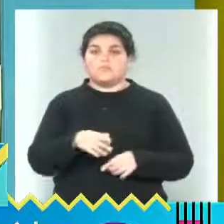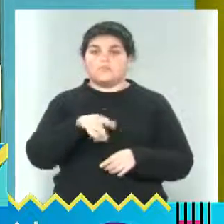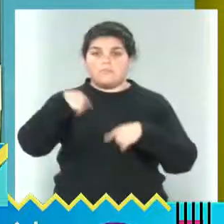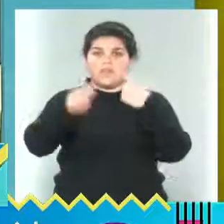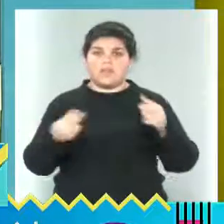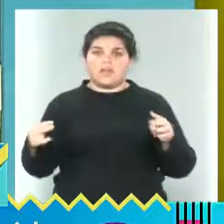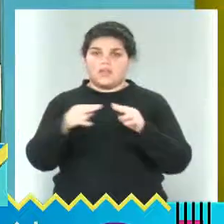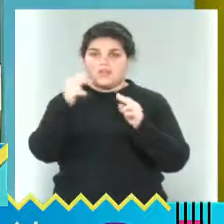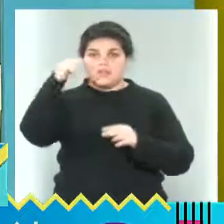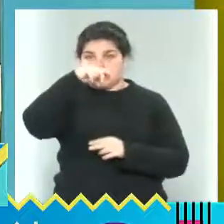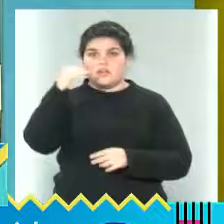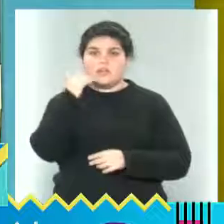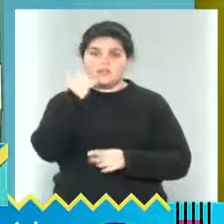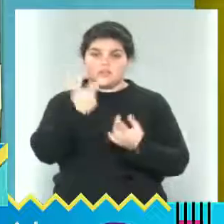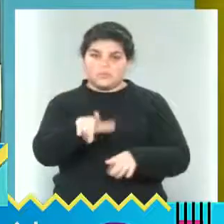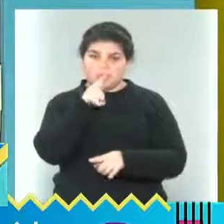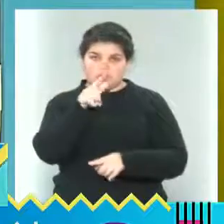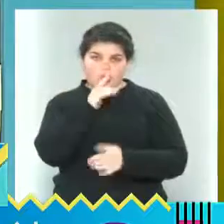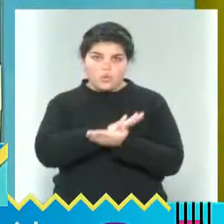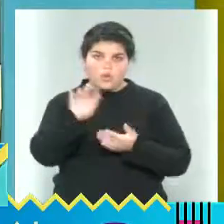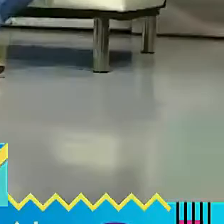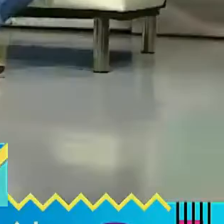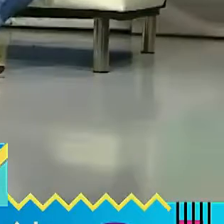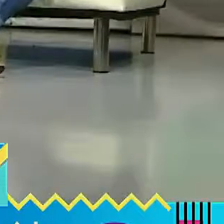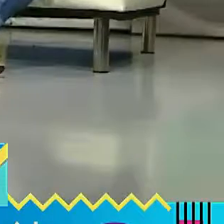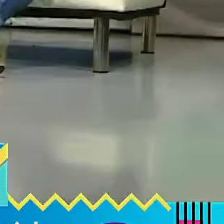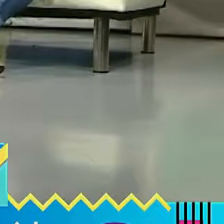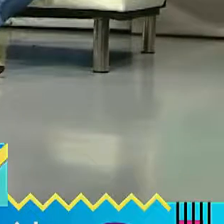a las 19 horas en un nuevo Distintos Parecidos, por supuesto por Señal U. Chau.